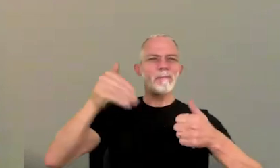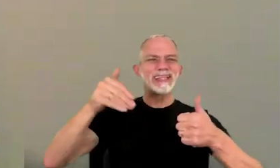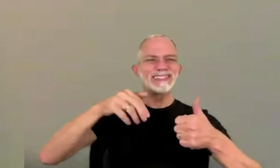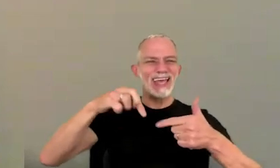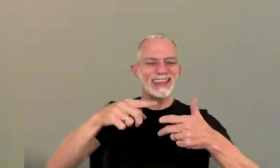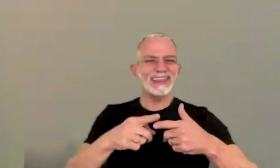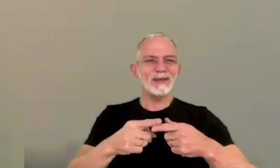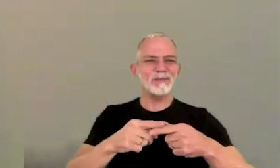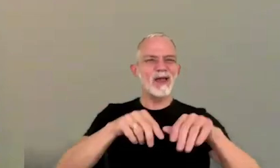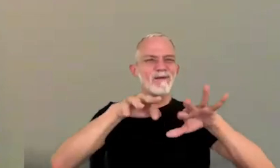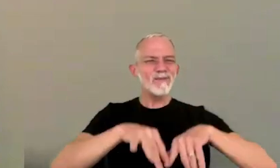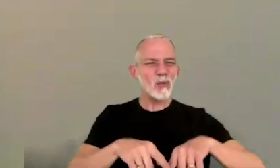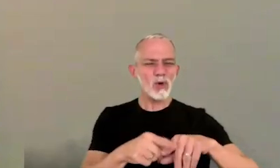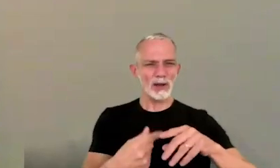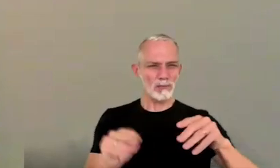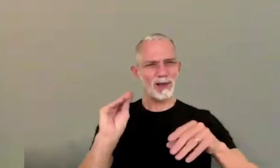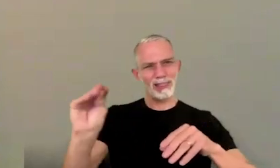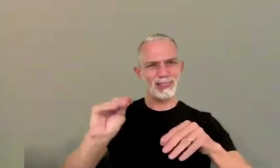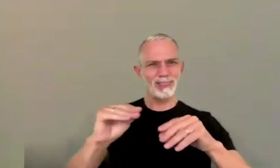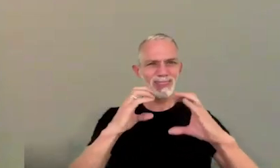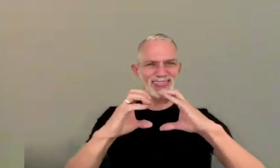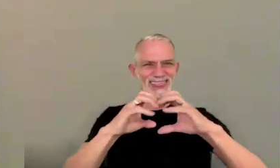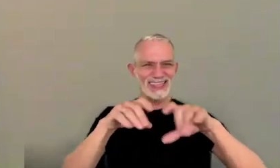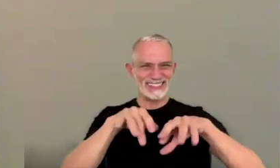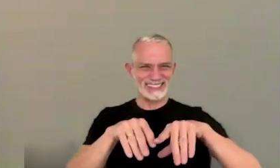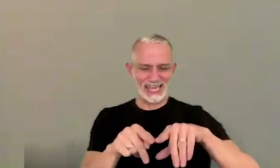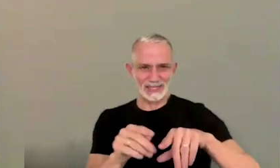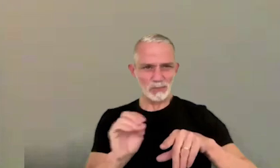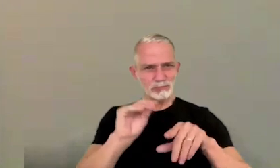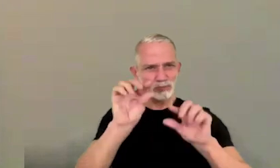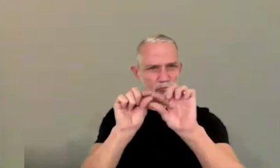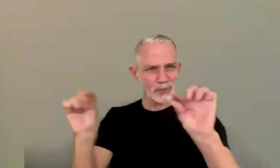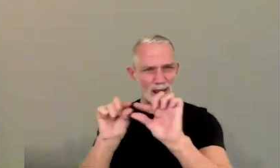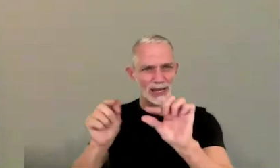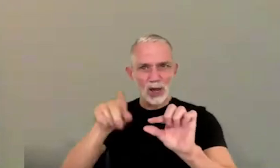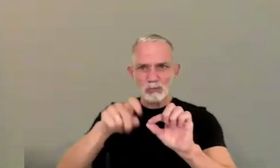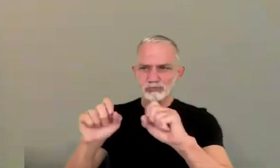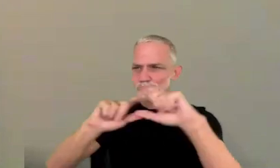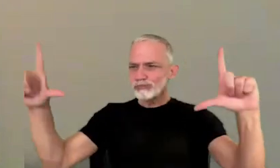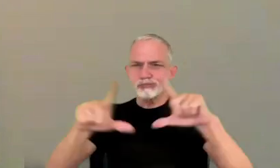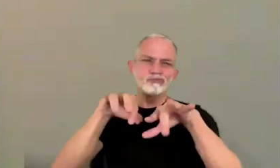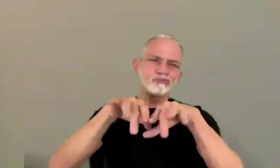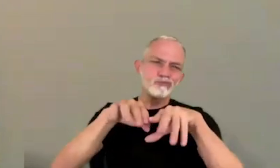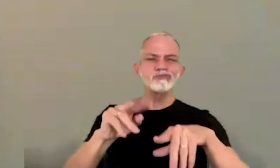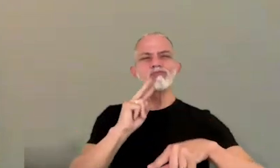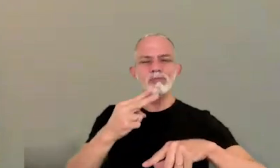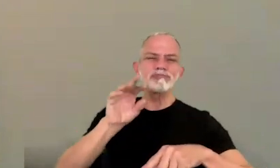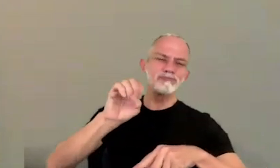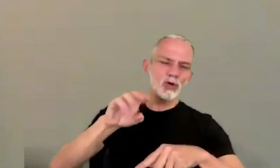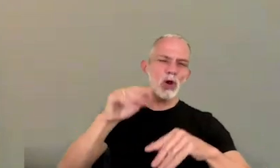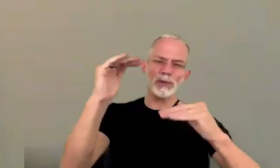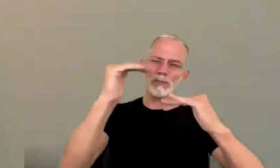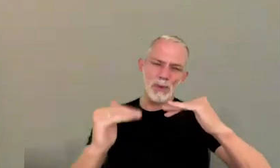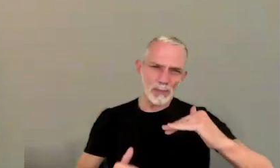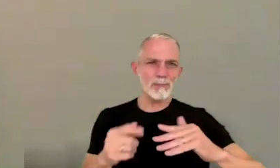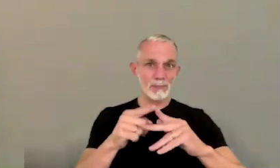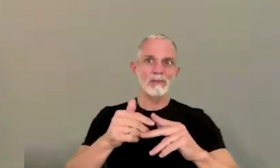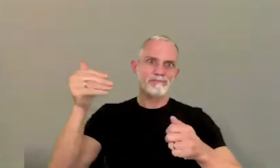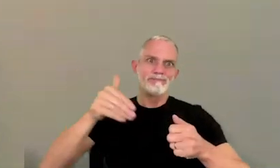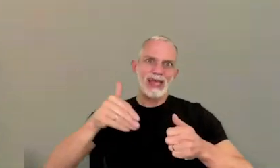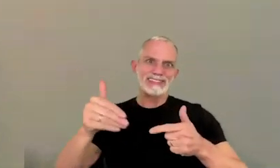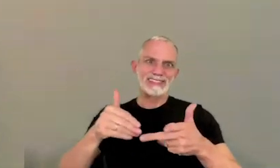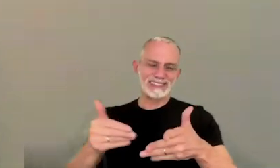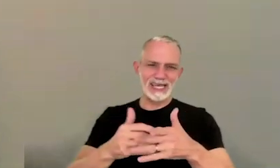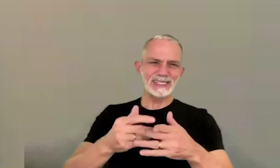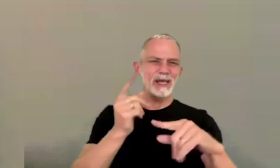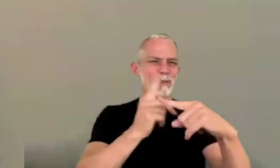el formulario que vamos a colgar ahora en el chat, en un link, que lo vayan completando para poder computar la asistencia